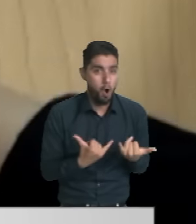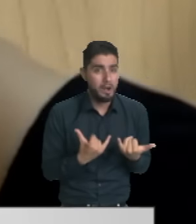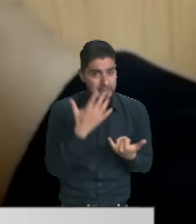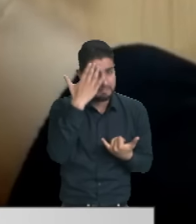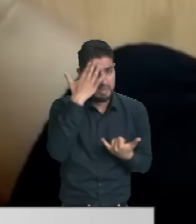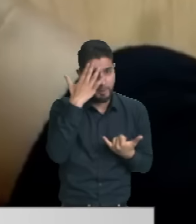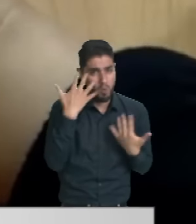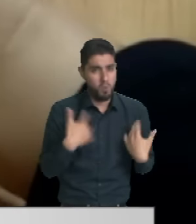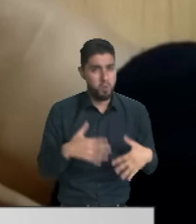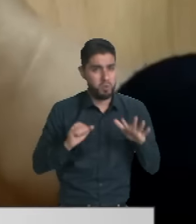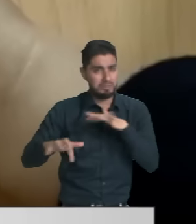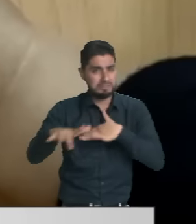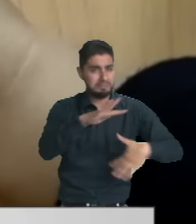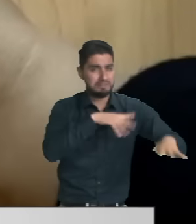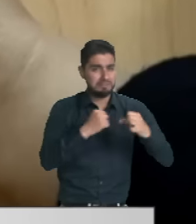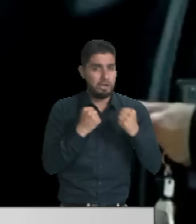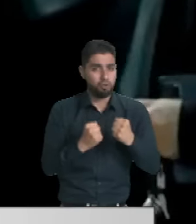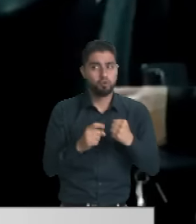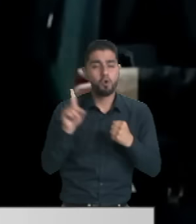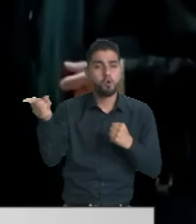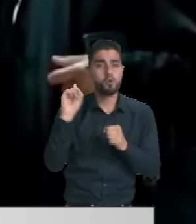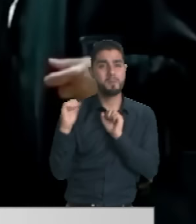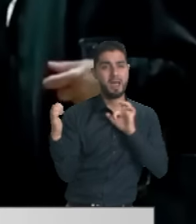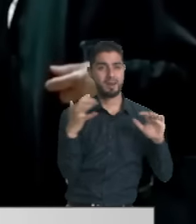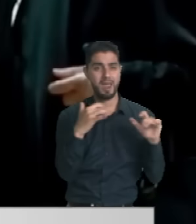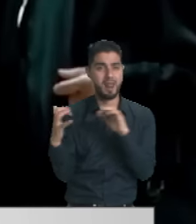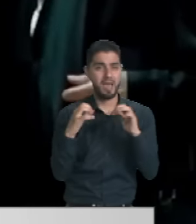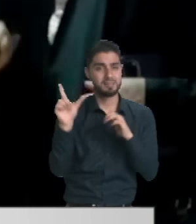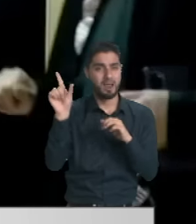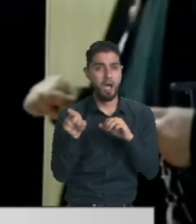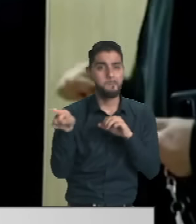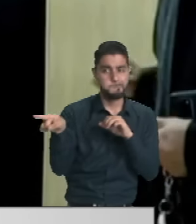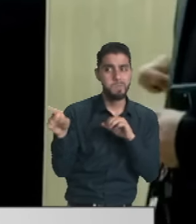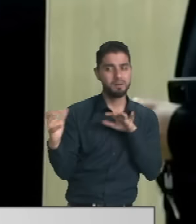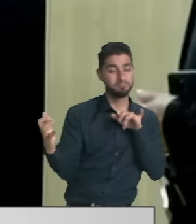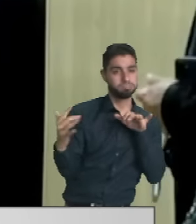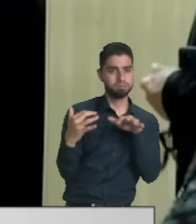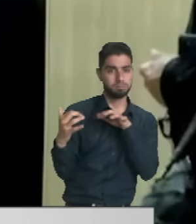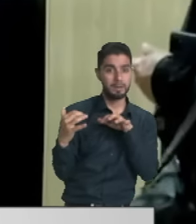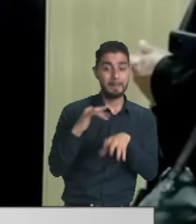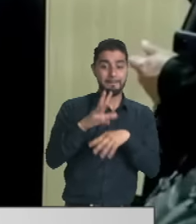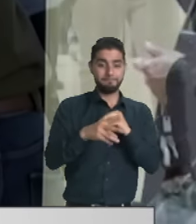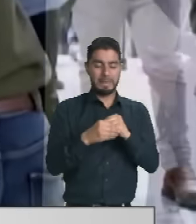disputa de Irán con Occidente sobre su programa nuclear y el descontento